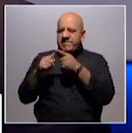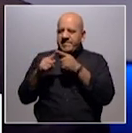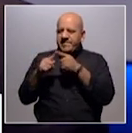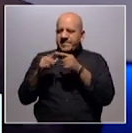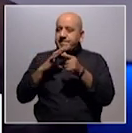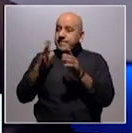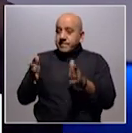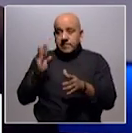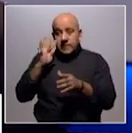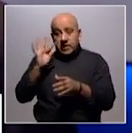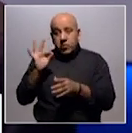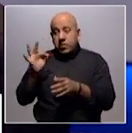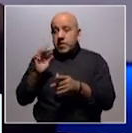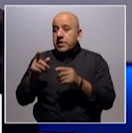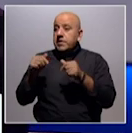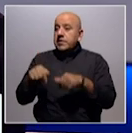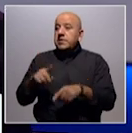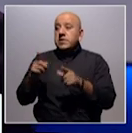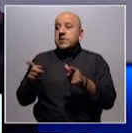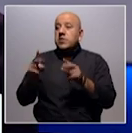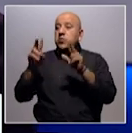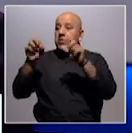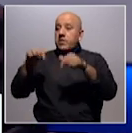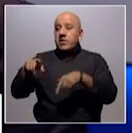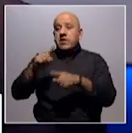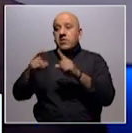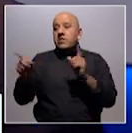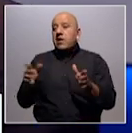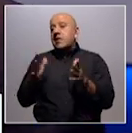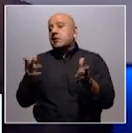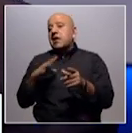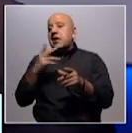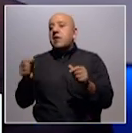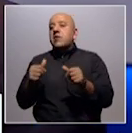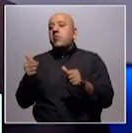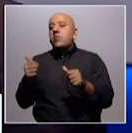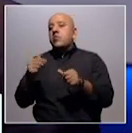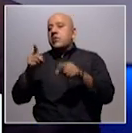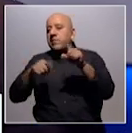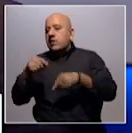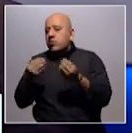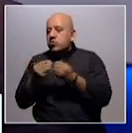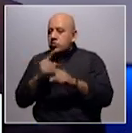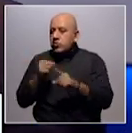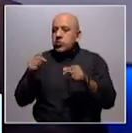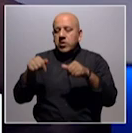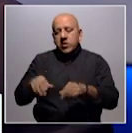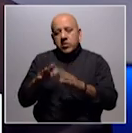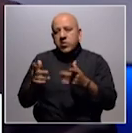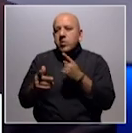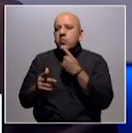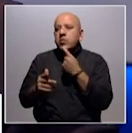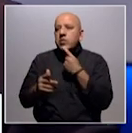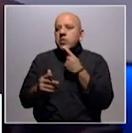que hay que cuidar que no se transforme en una deriva tecnocráticas porque esto tiene que pasar por la política no no no no